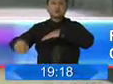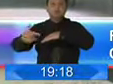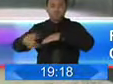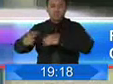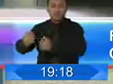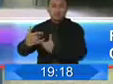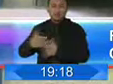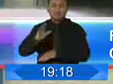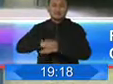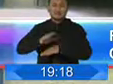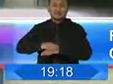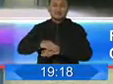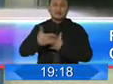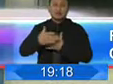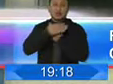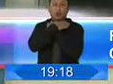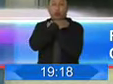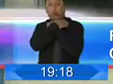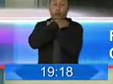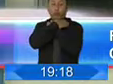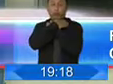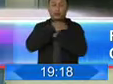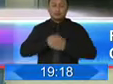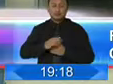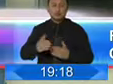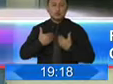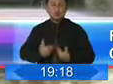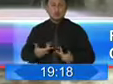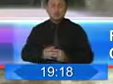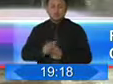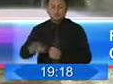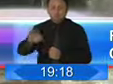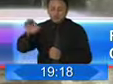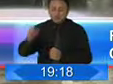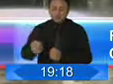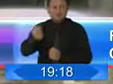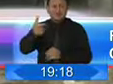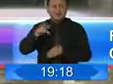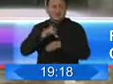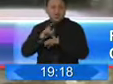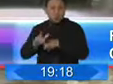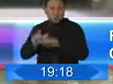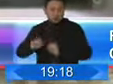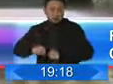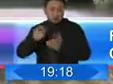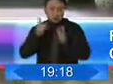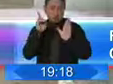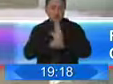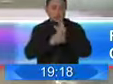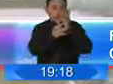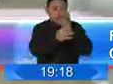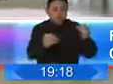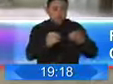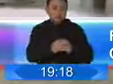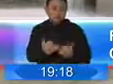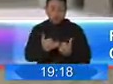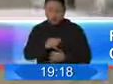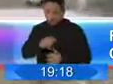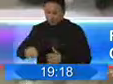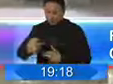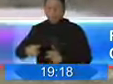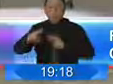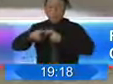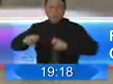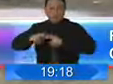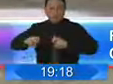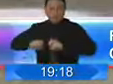fue asfixia por sofocación. El cuerpo fue encontrado semidesnudo, así la denuncia por desaparición ahora pasa a ser investigada